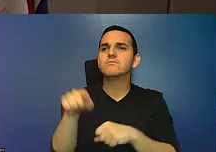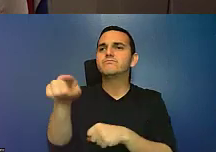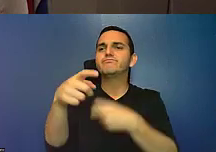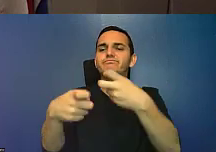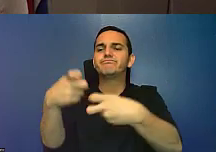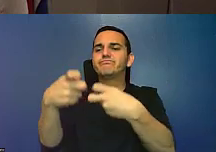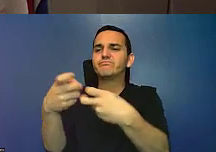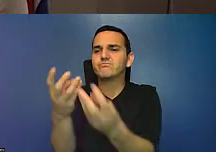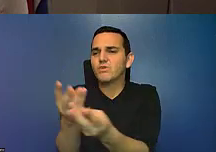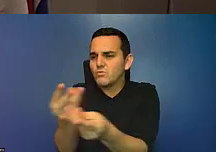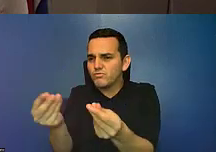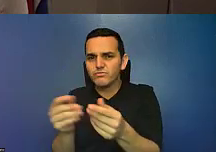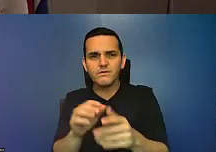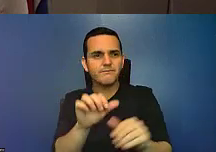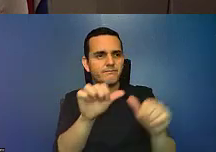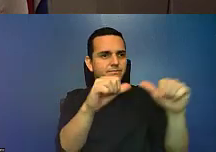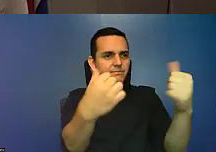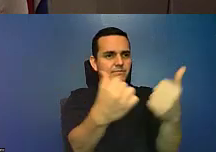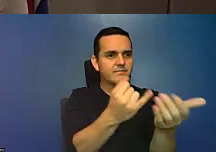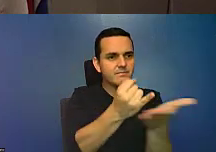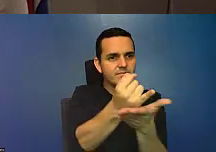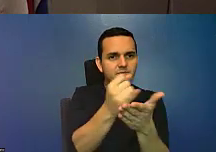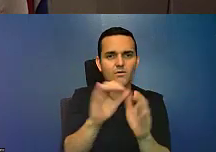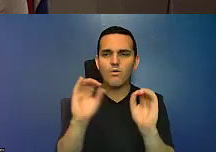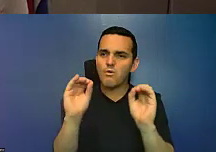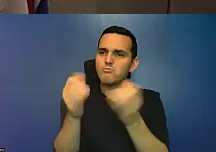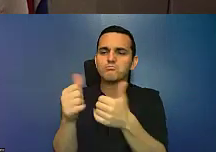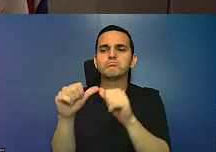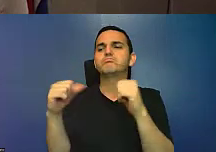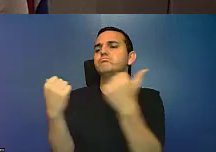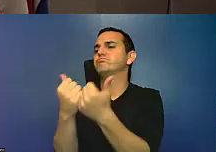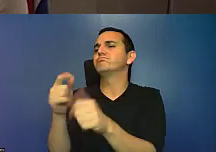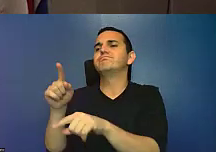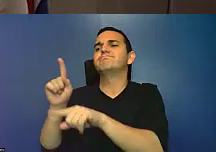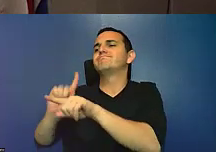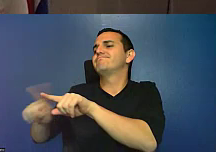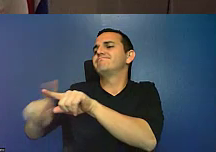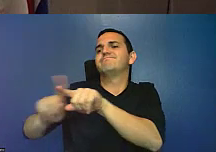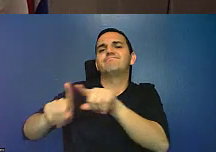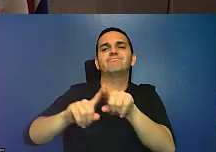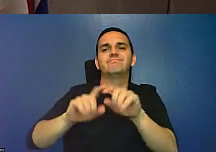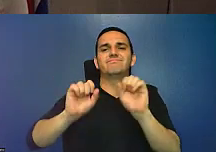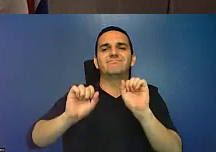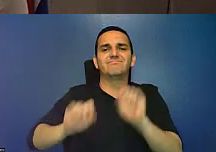el área de investigación o en el área aplicada a la industria?